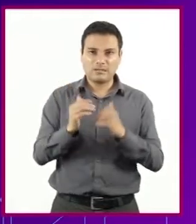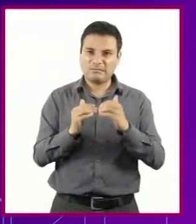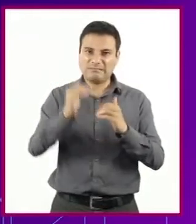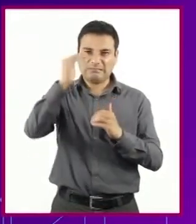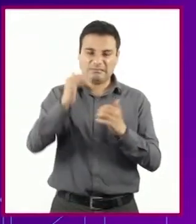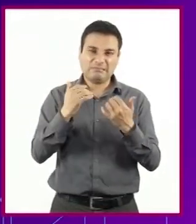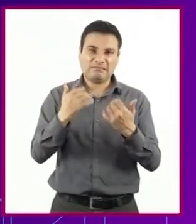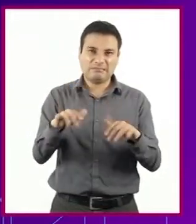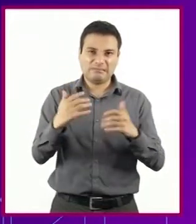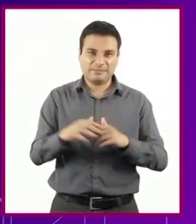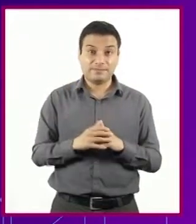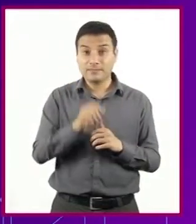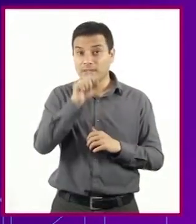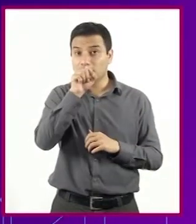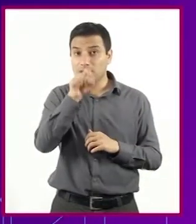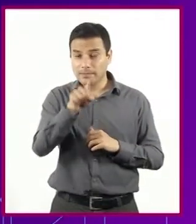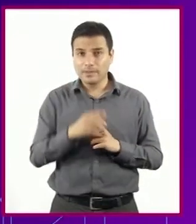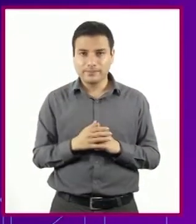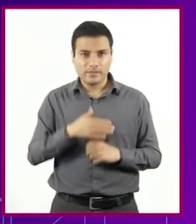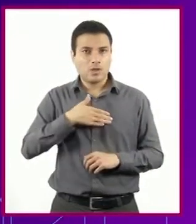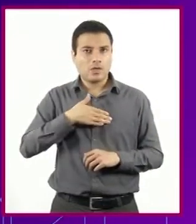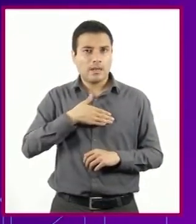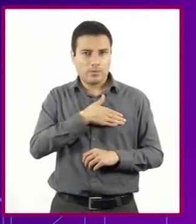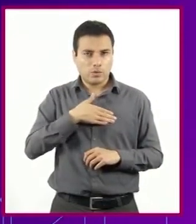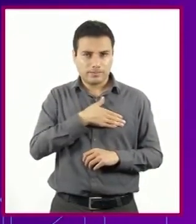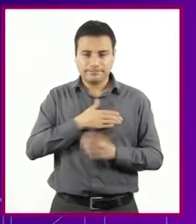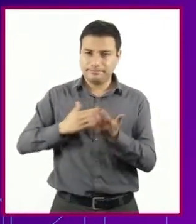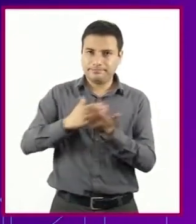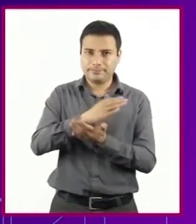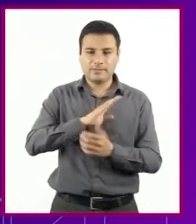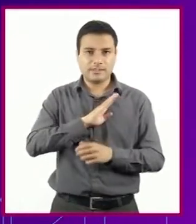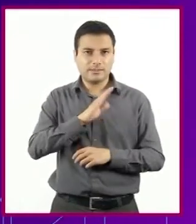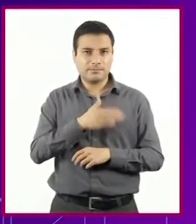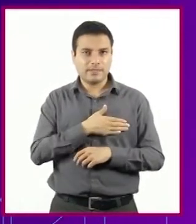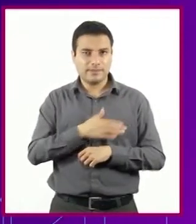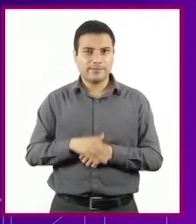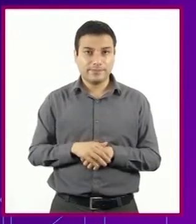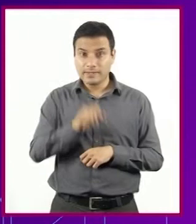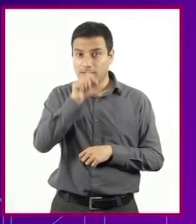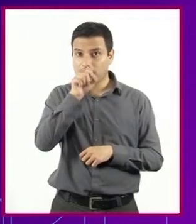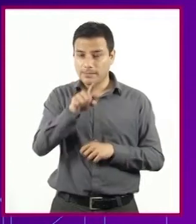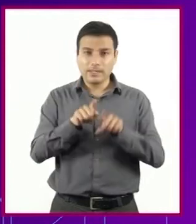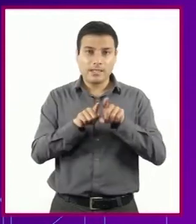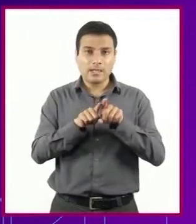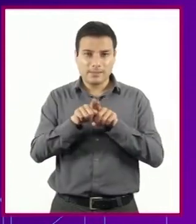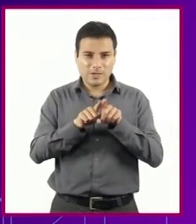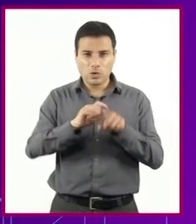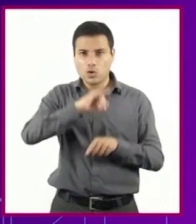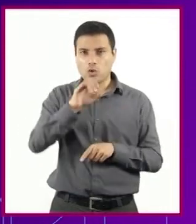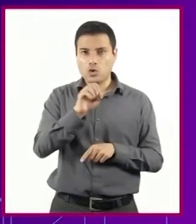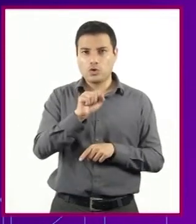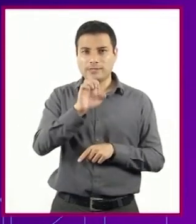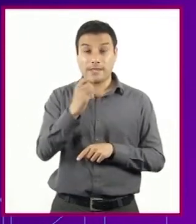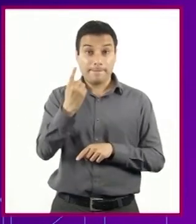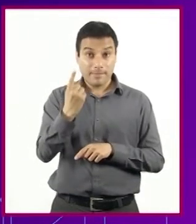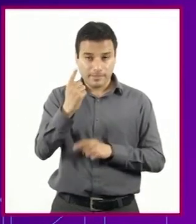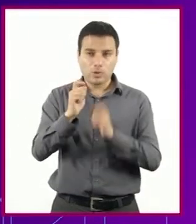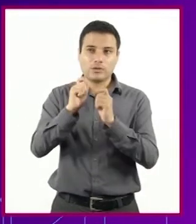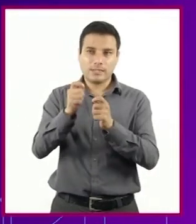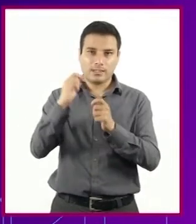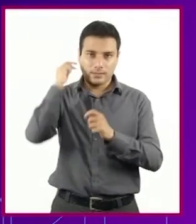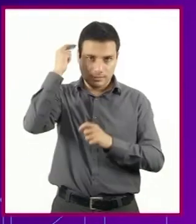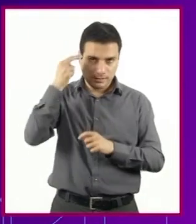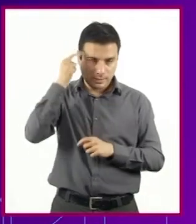Otro antecedente fue en la invasión de Napoleón Bonaparte a España y el nombramiento de su hermano José I como rey de España, lo